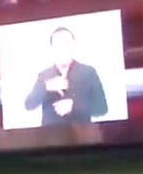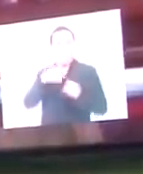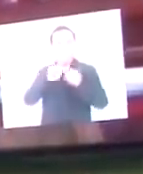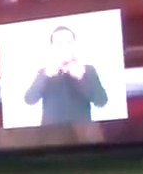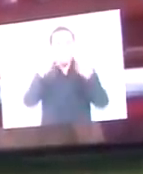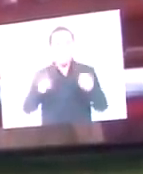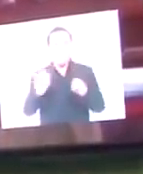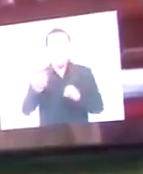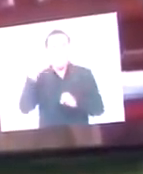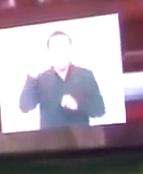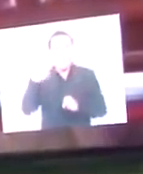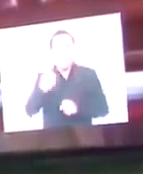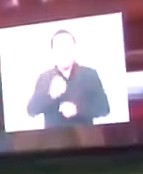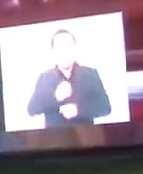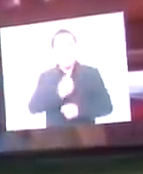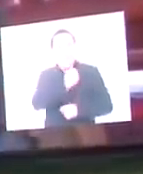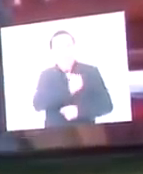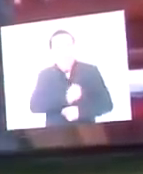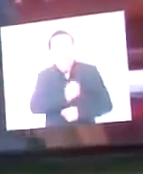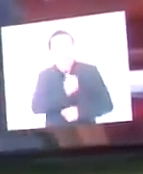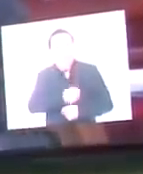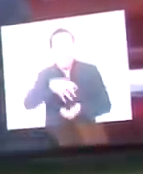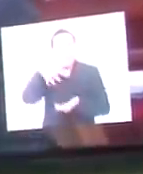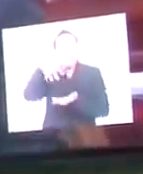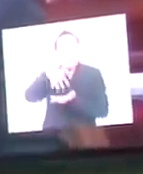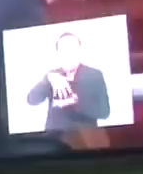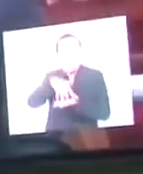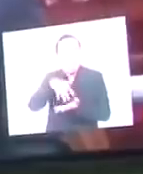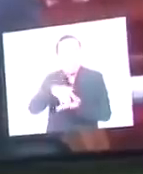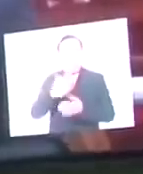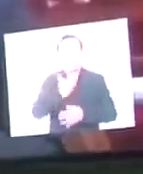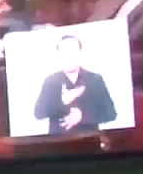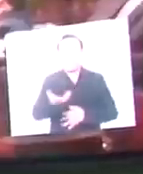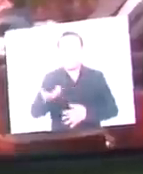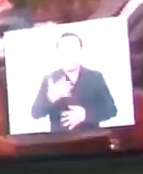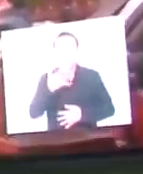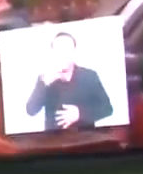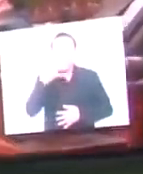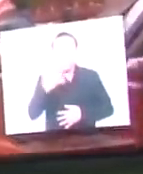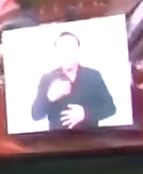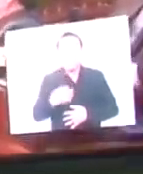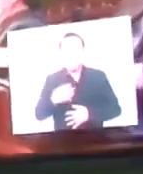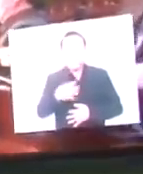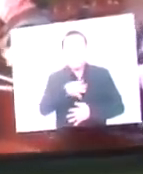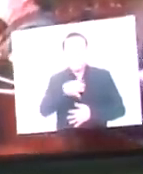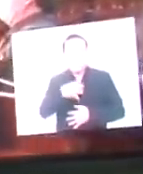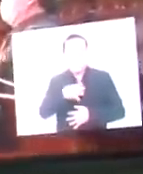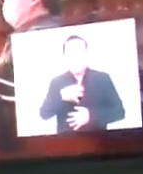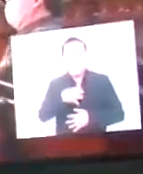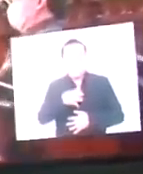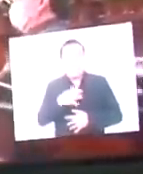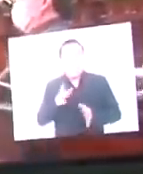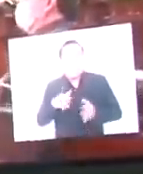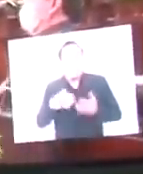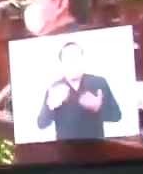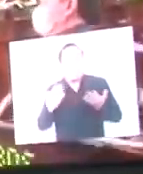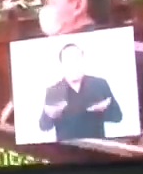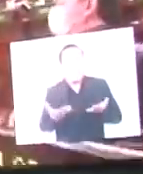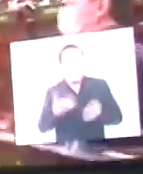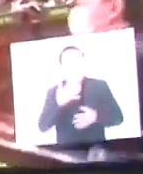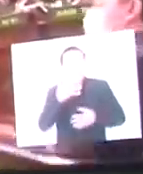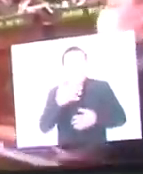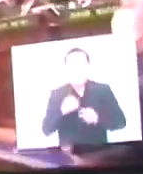orgulloso de lo cual yo me puedo sentir digno de poder decir por primera vez mi país estás sobresaliendo en algo que mucha gente